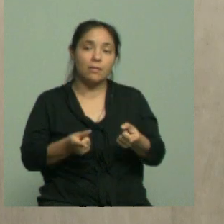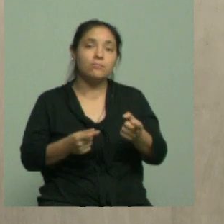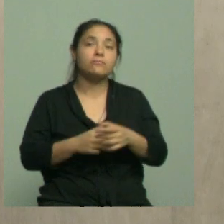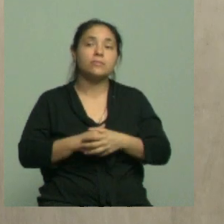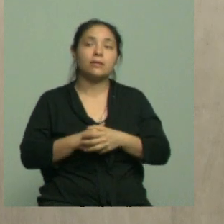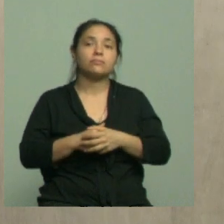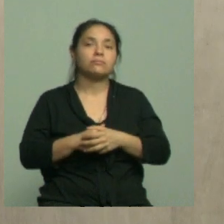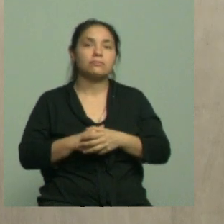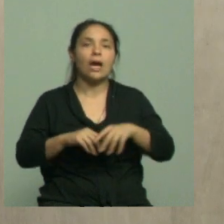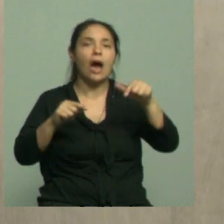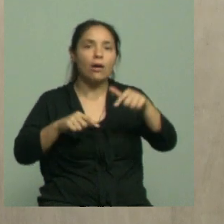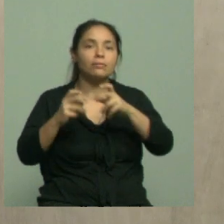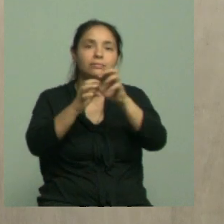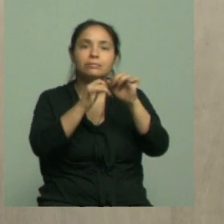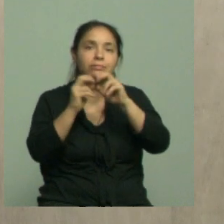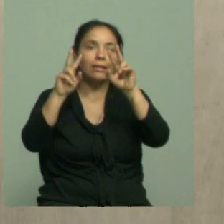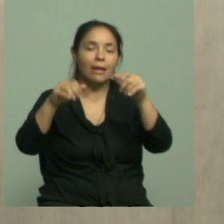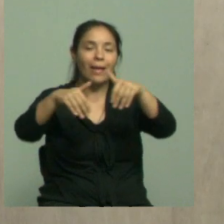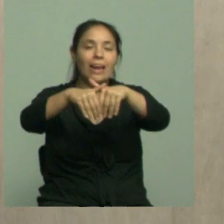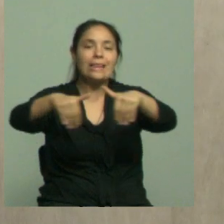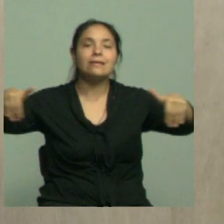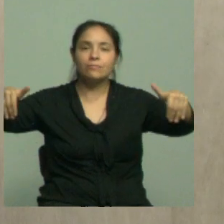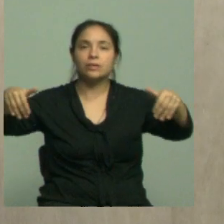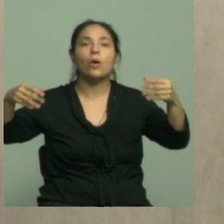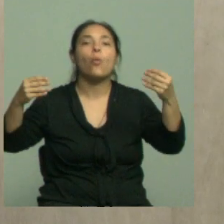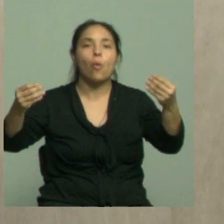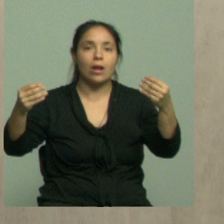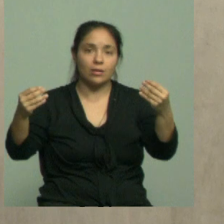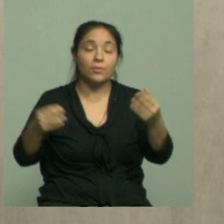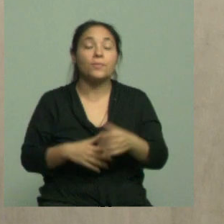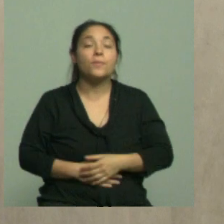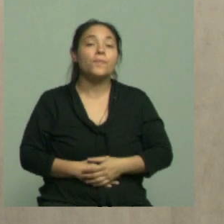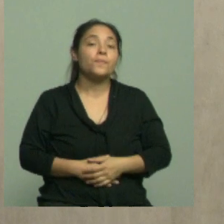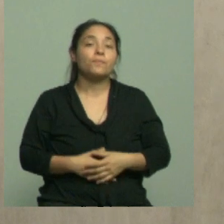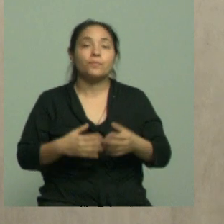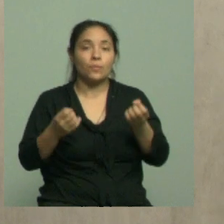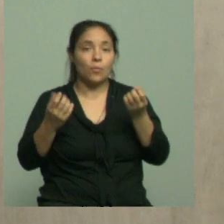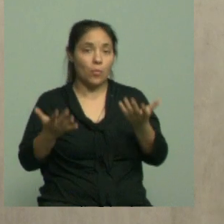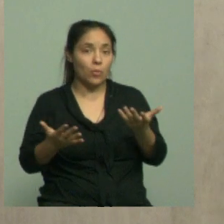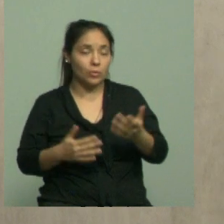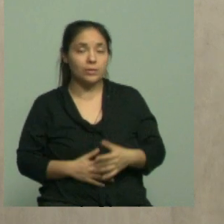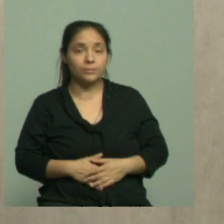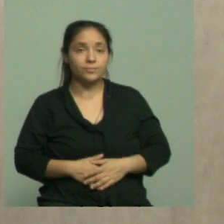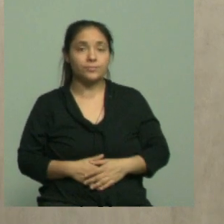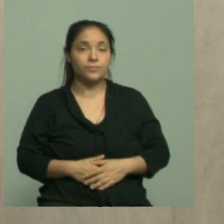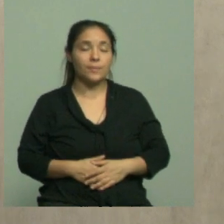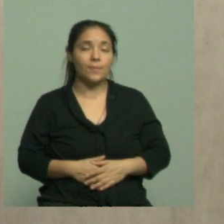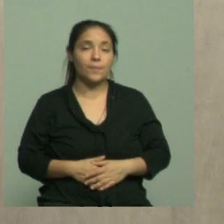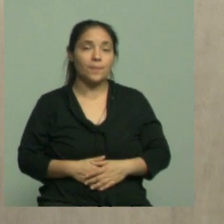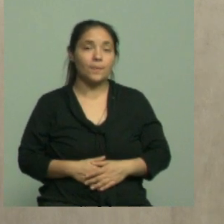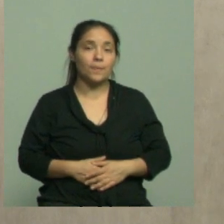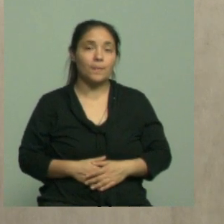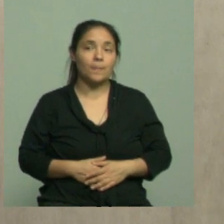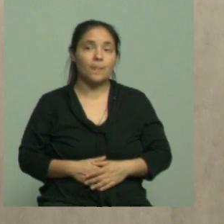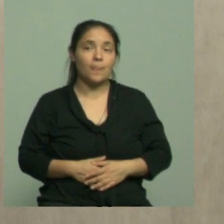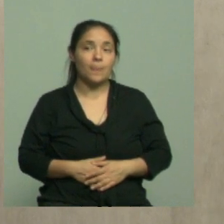línea divisoria. Yo creo que no es momento de esa discusión, en el sentido de que la apuesta es básicamente que se pueda